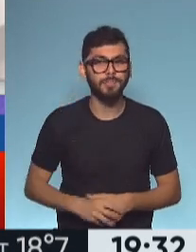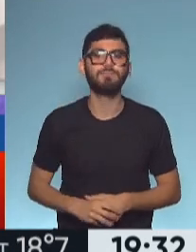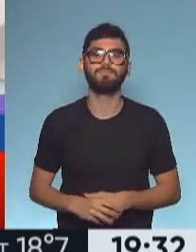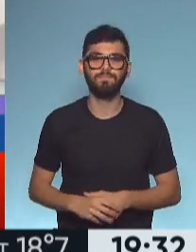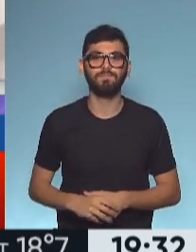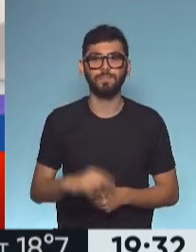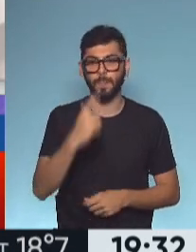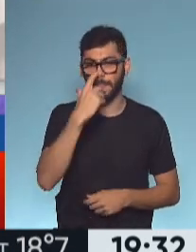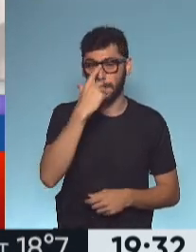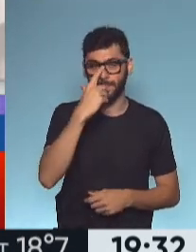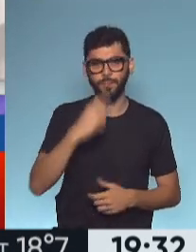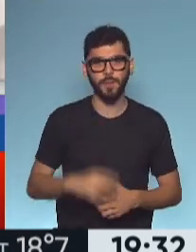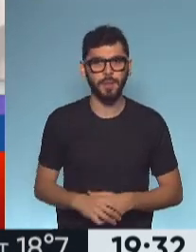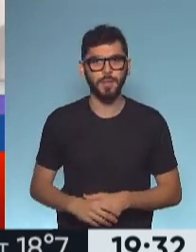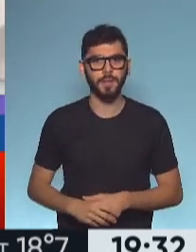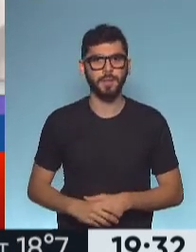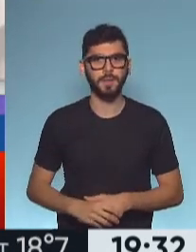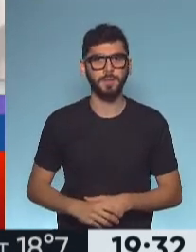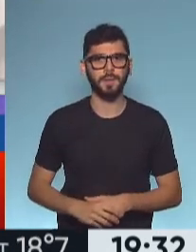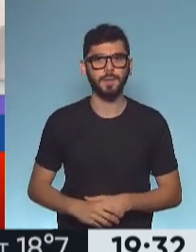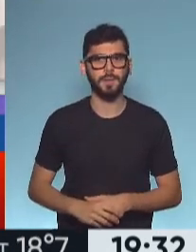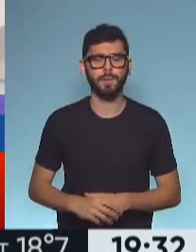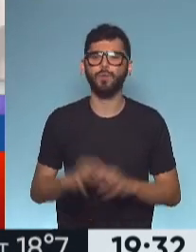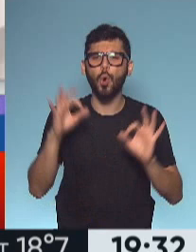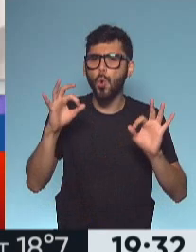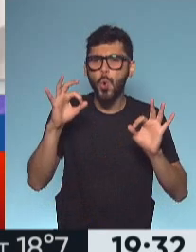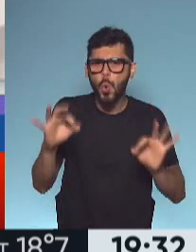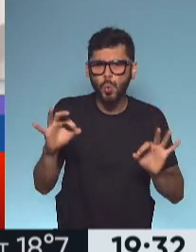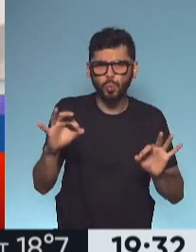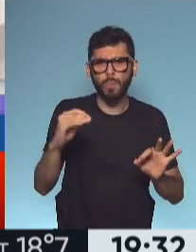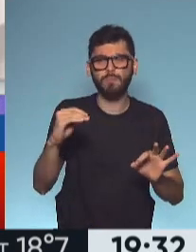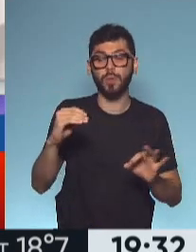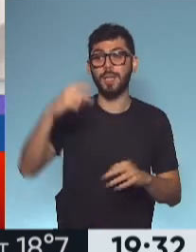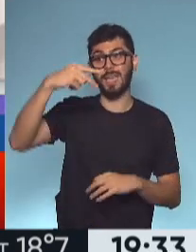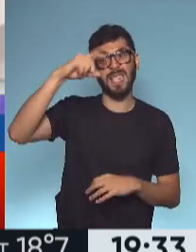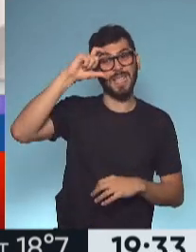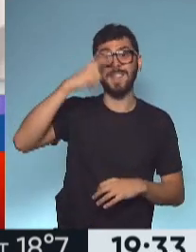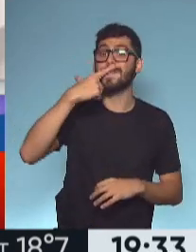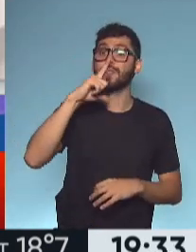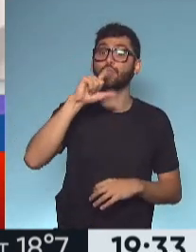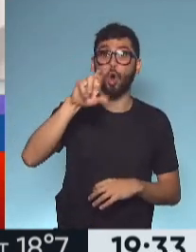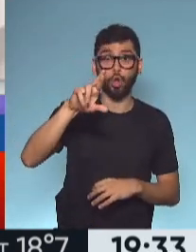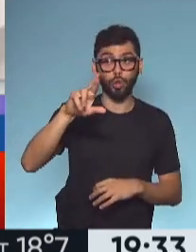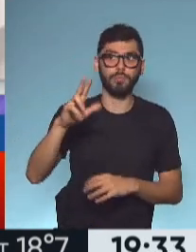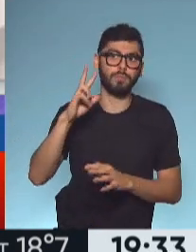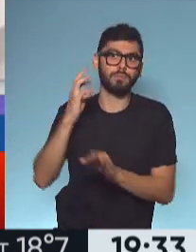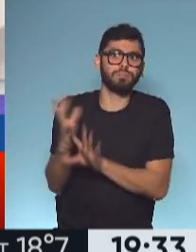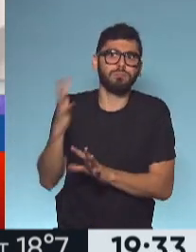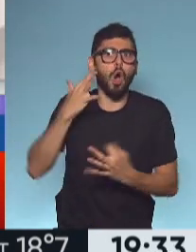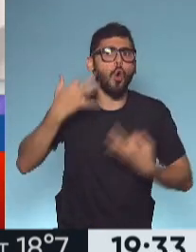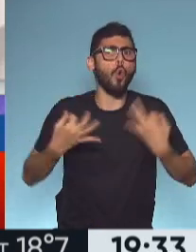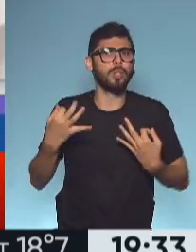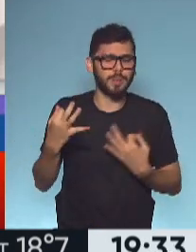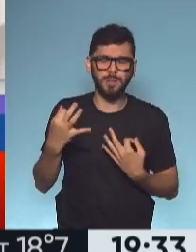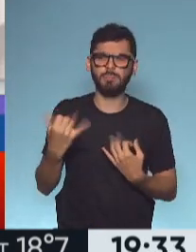muy bien. Bueno, vamos a arrancar con lo de recién, porque Néstor Espósito, también informado en lo judicial, nos decía que quizás el